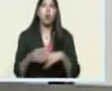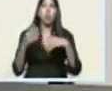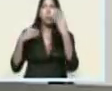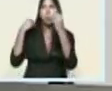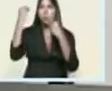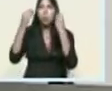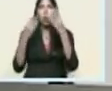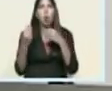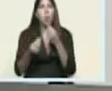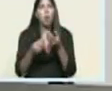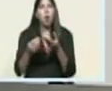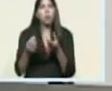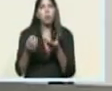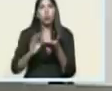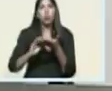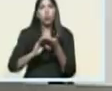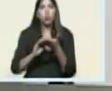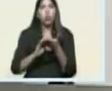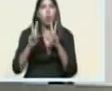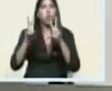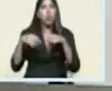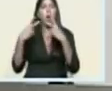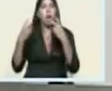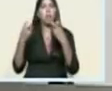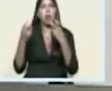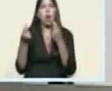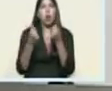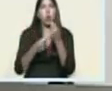solución para la nueva economía con el único que puede: